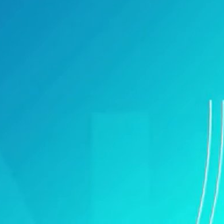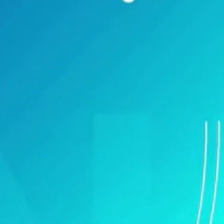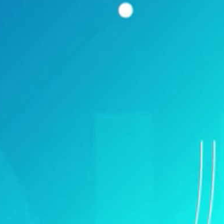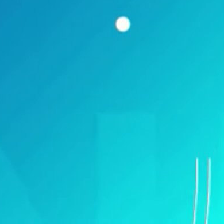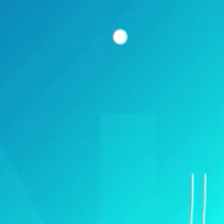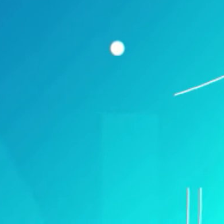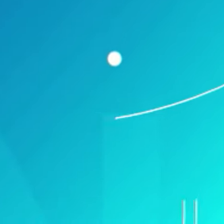ah